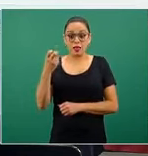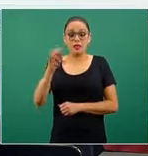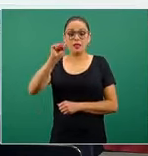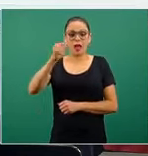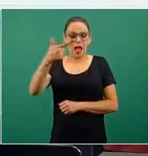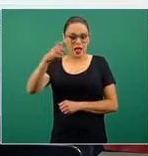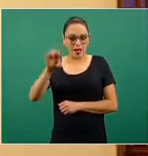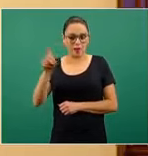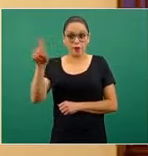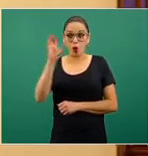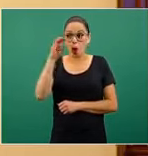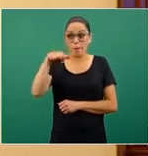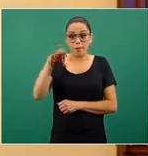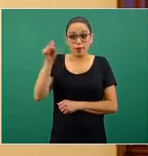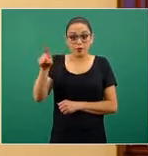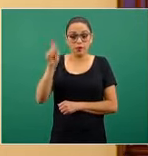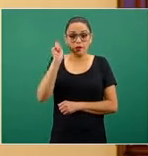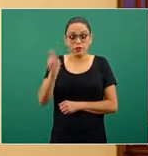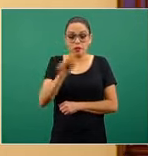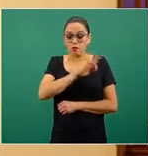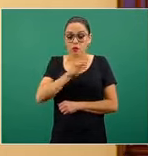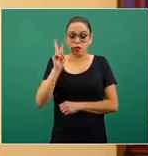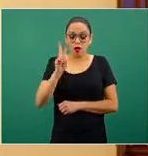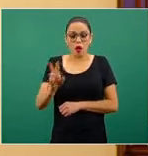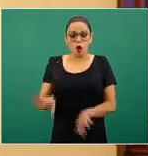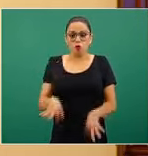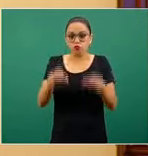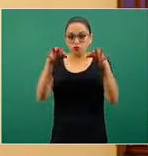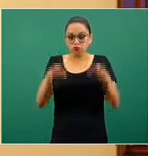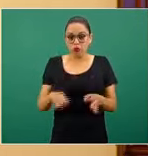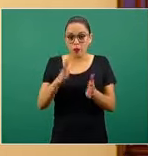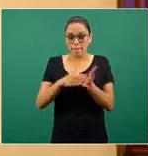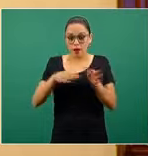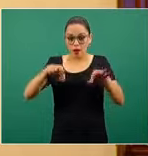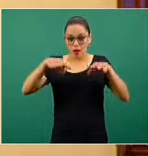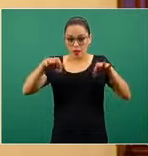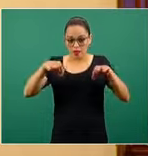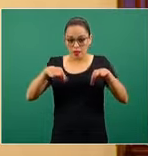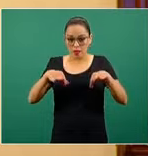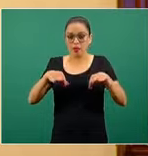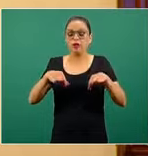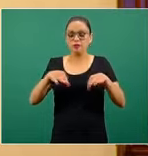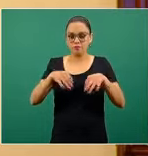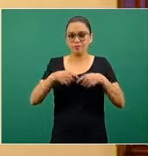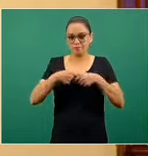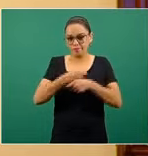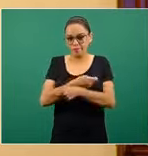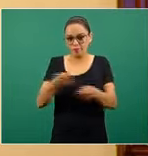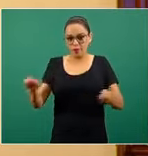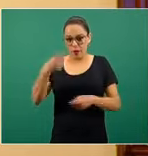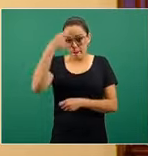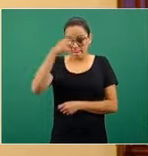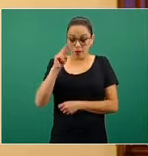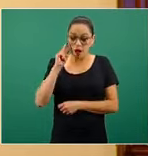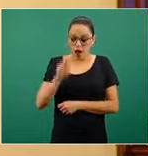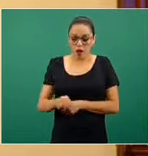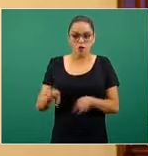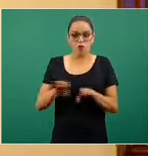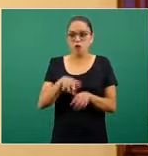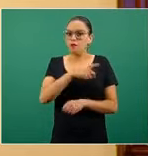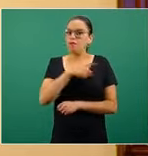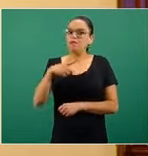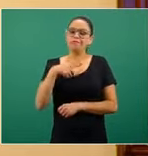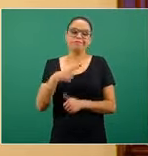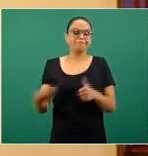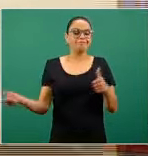emite, y esto los podemos ver en los documentos oficiales que la organización ha emitido en función a cómo se debe de priorizar la